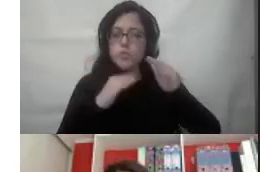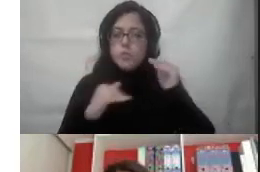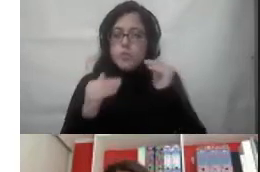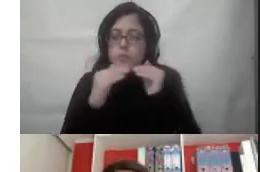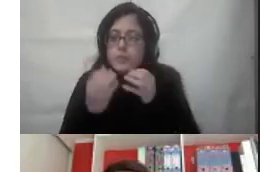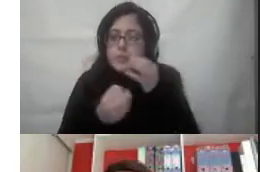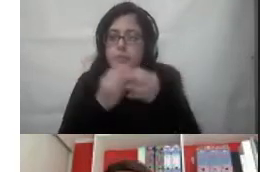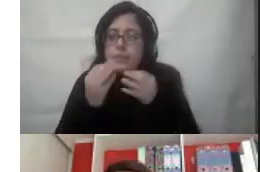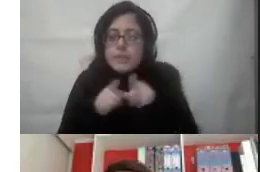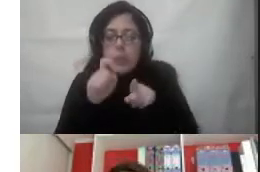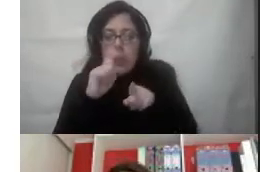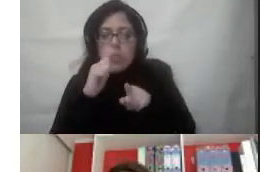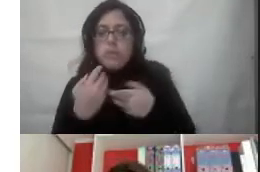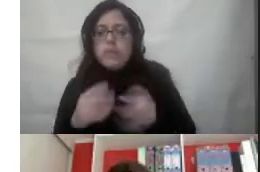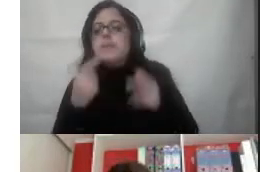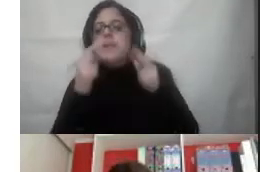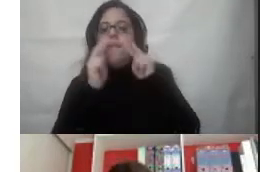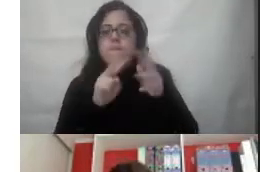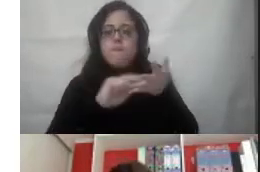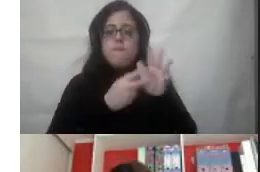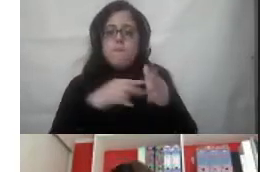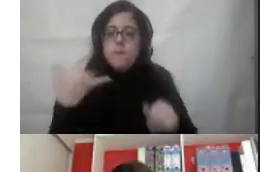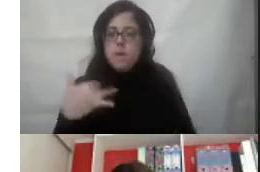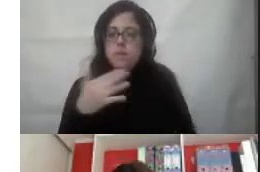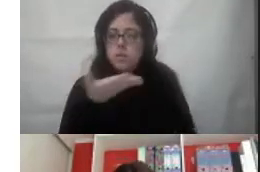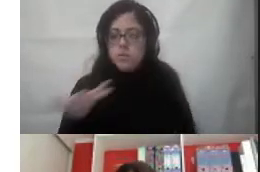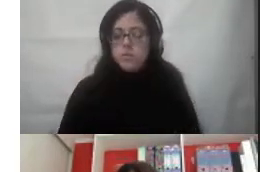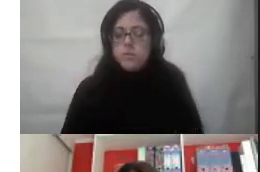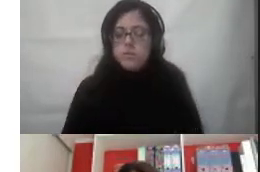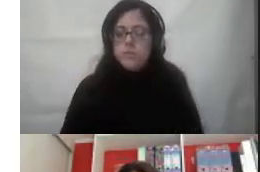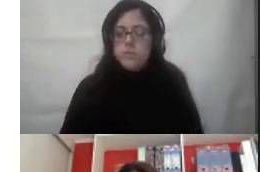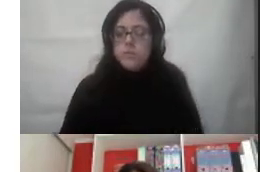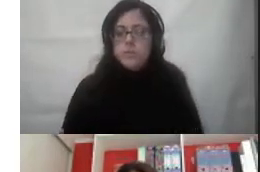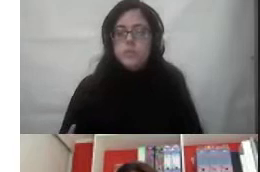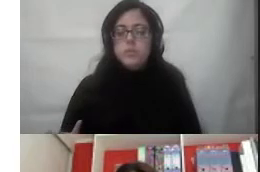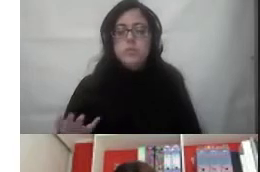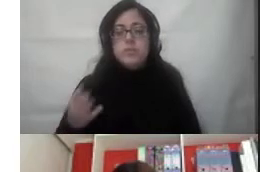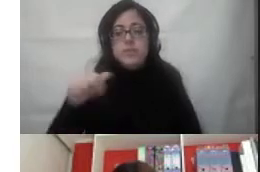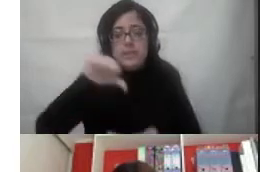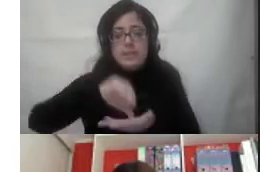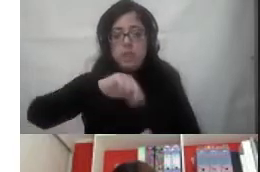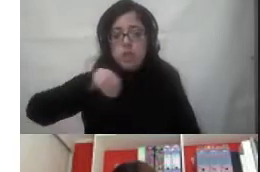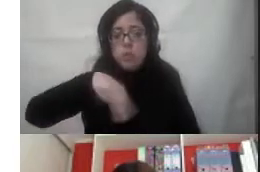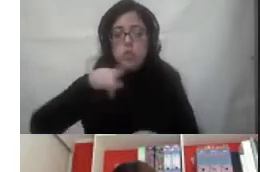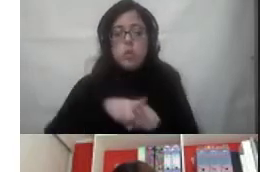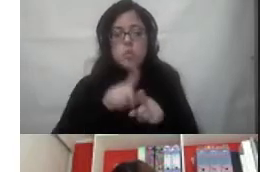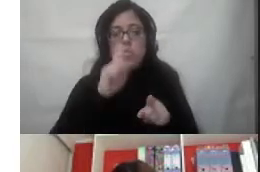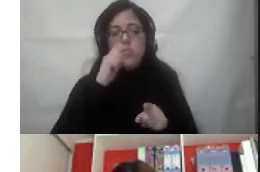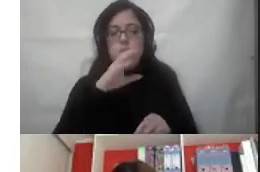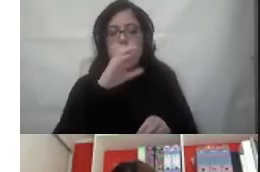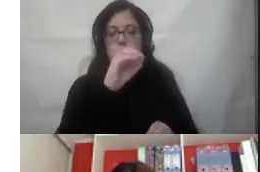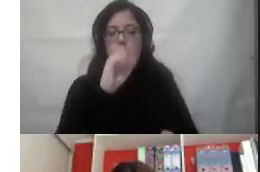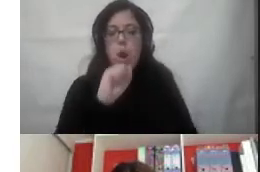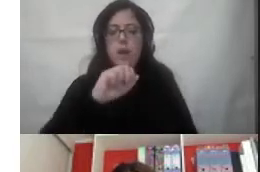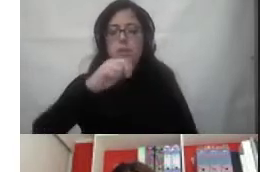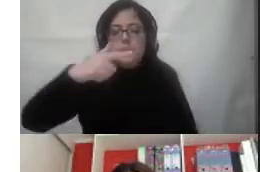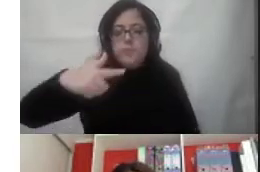desde levantar una problemática importante. Entonces, en nuestro centro, como poder empezar, tomamos el OA17,